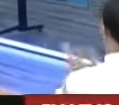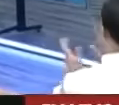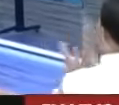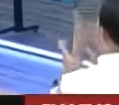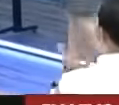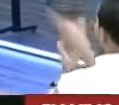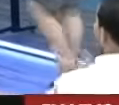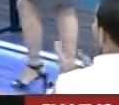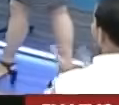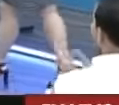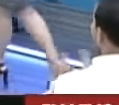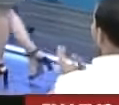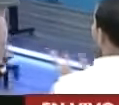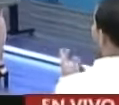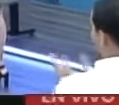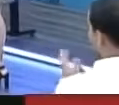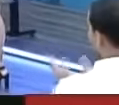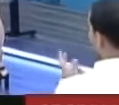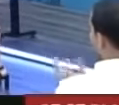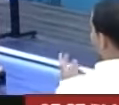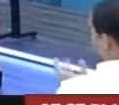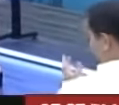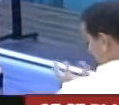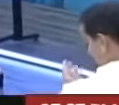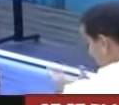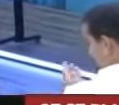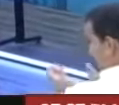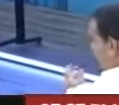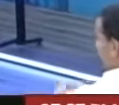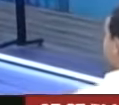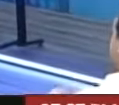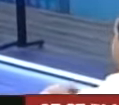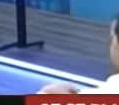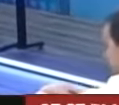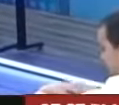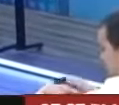dice Venezuela tierra mágica en chino?